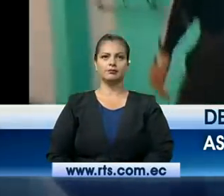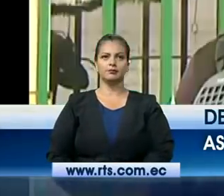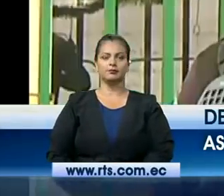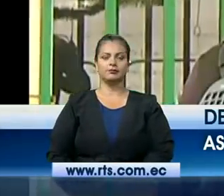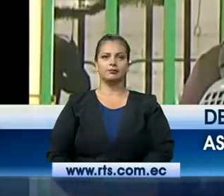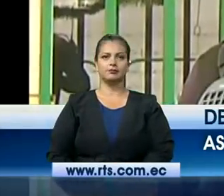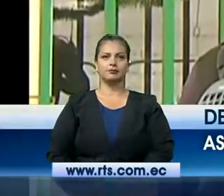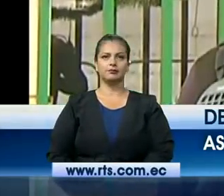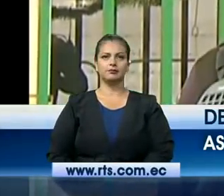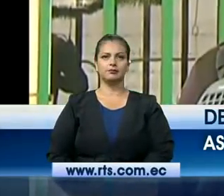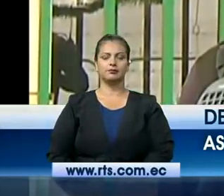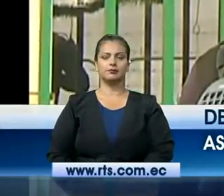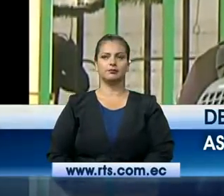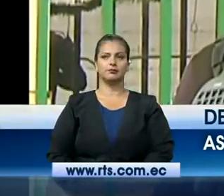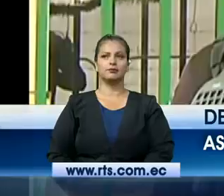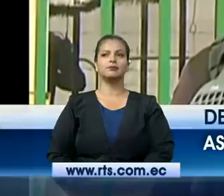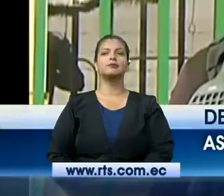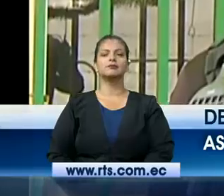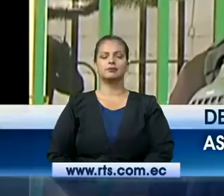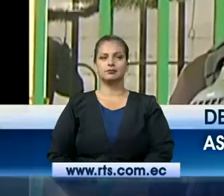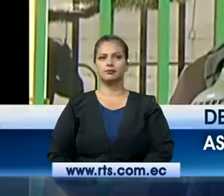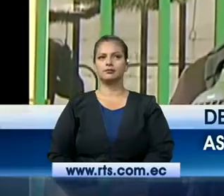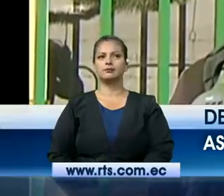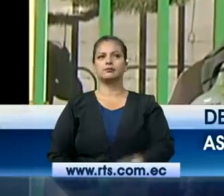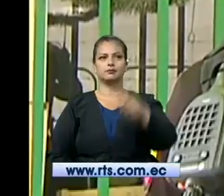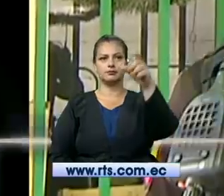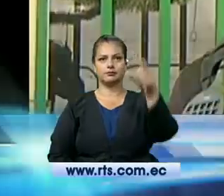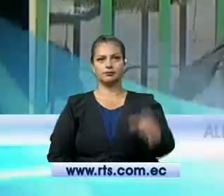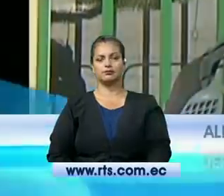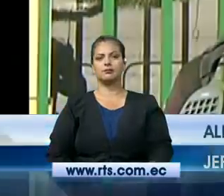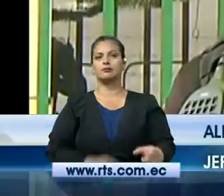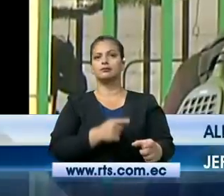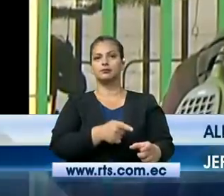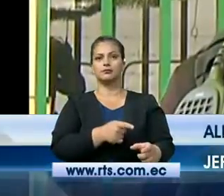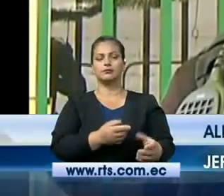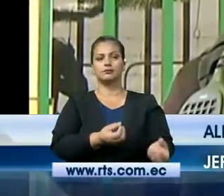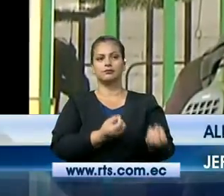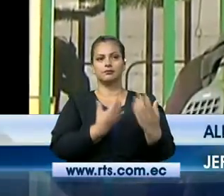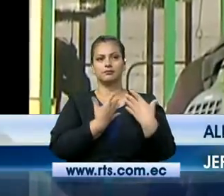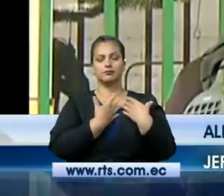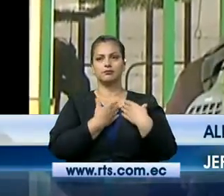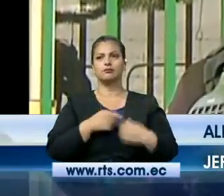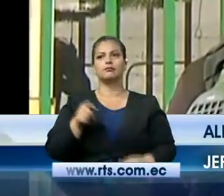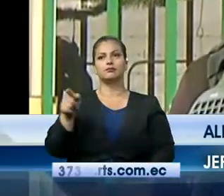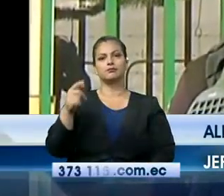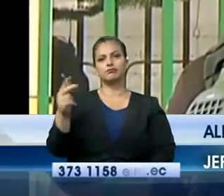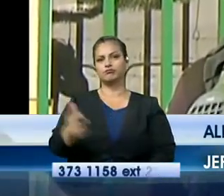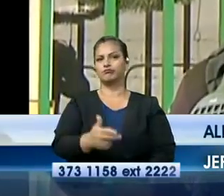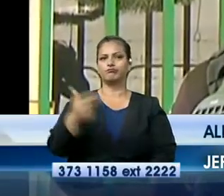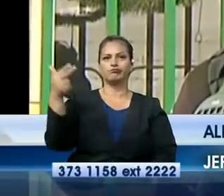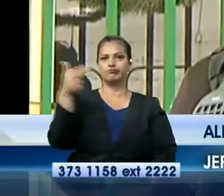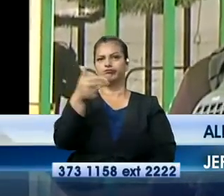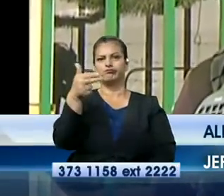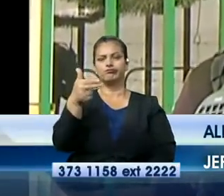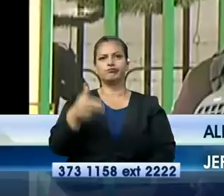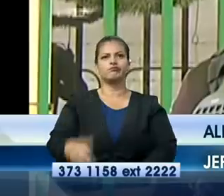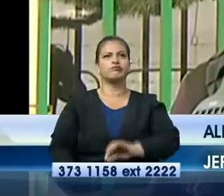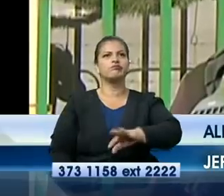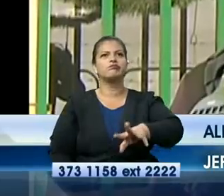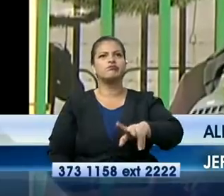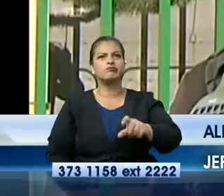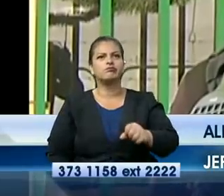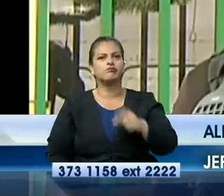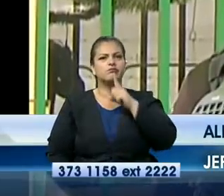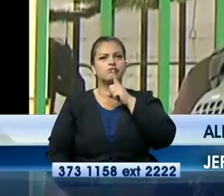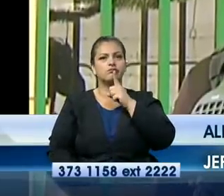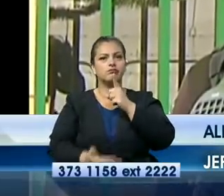efectivamente está la persona perjudicada la persona perjudicada recibió una amenaza con una arma de fuego efectivamente como le